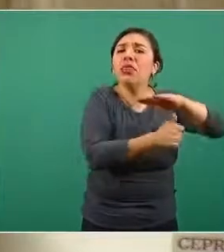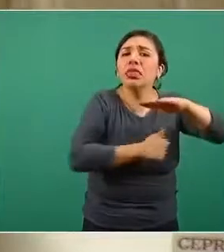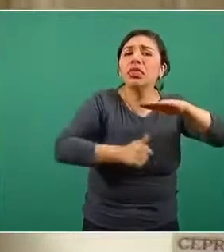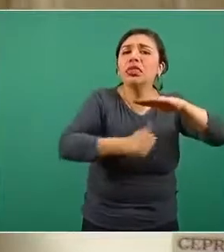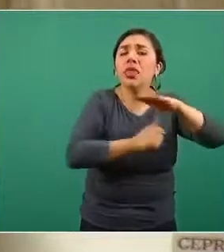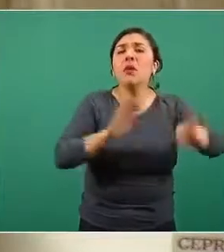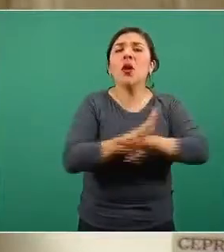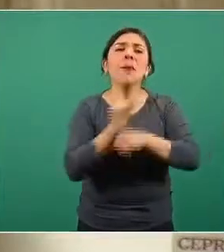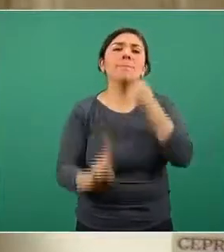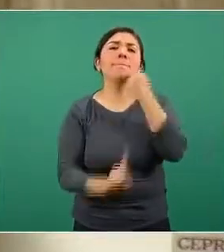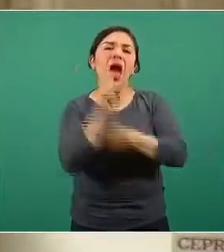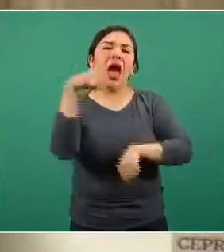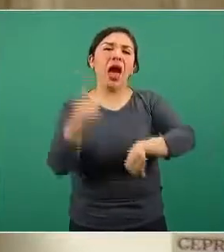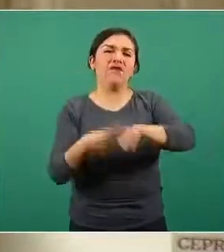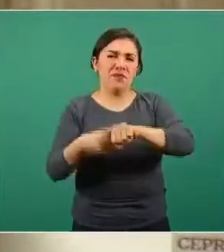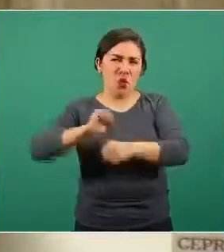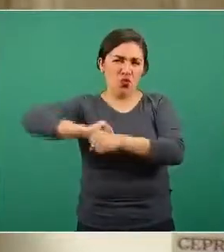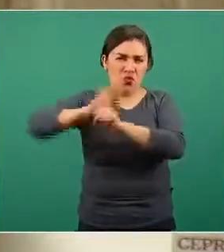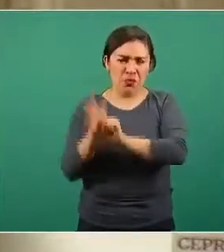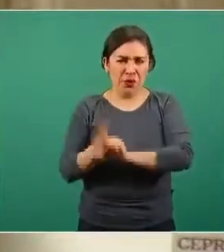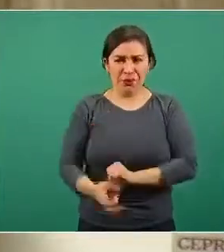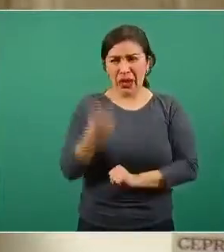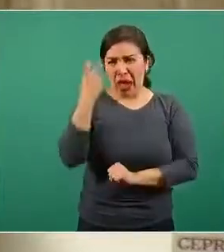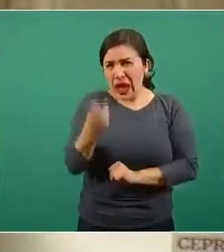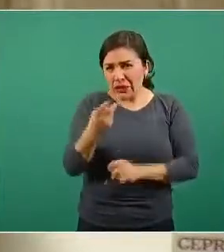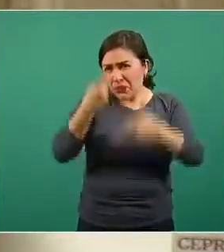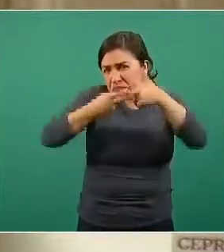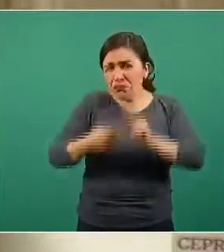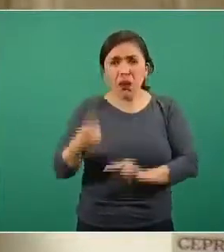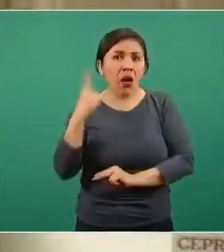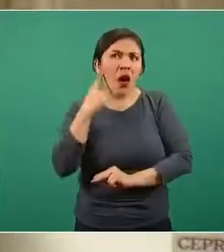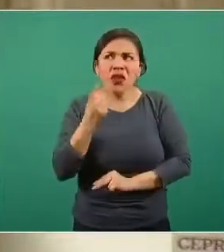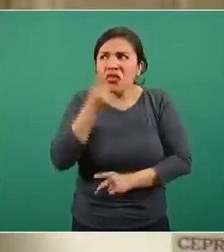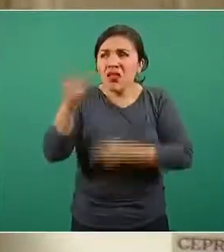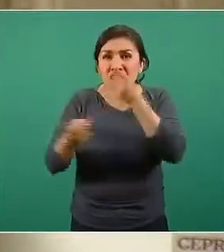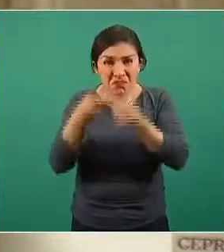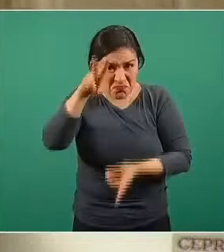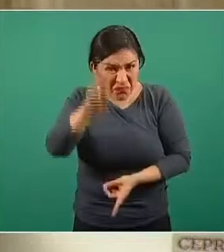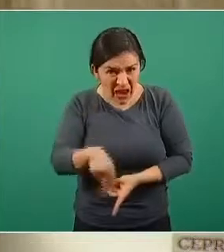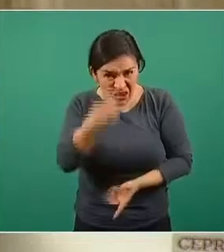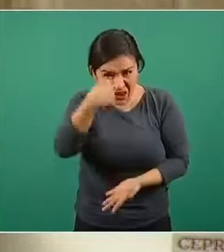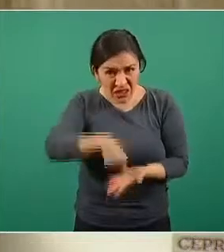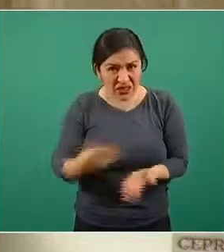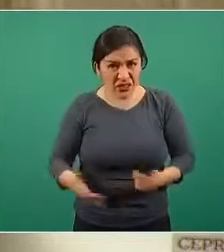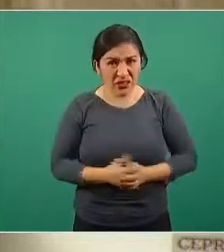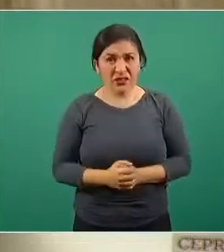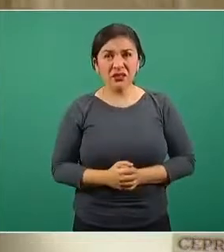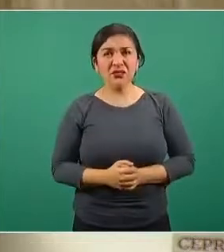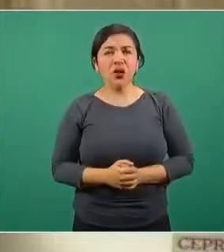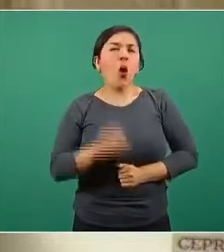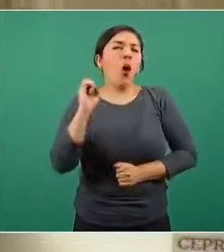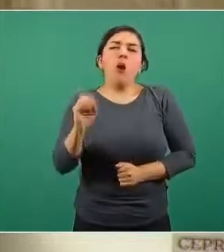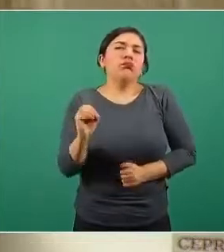a la pandemia. ¿Esas estadísticas o esos rumores que corren son ciertos?